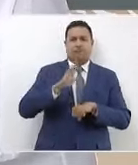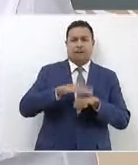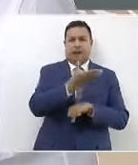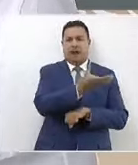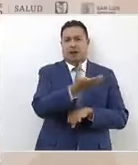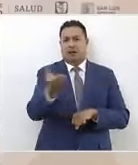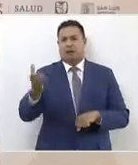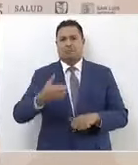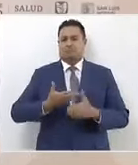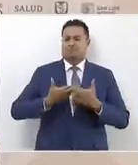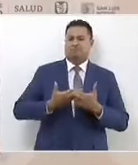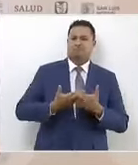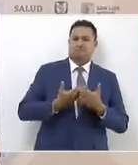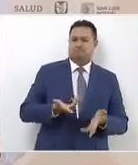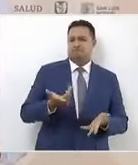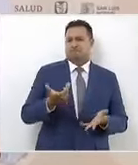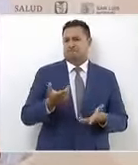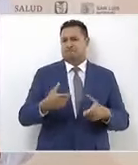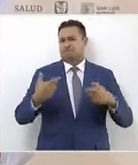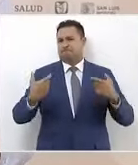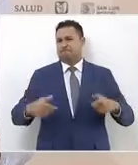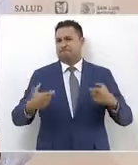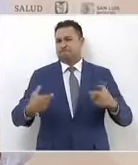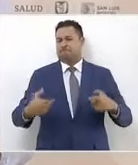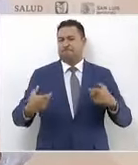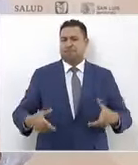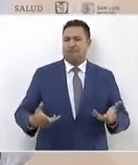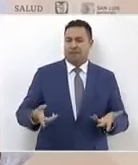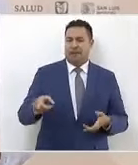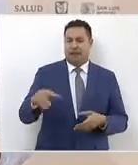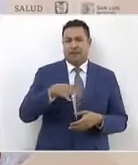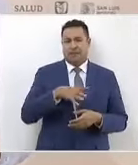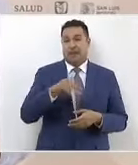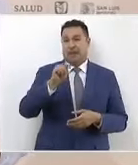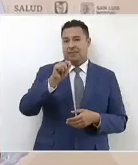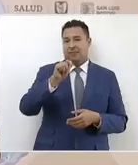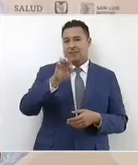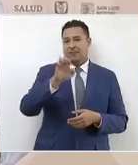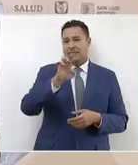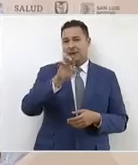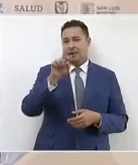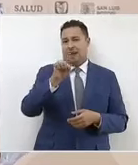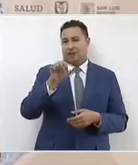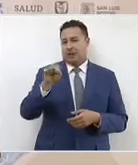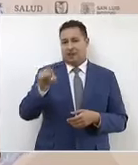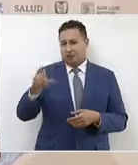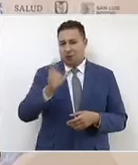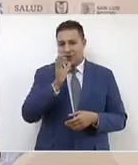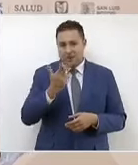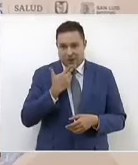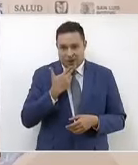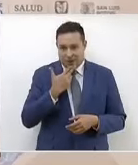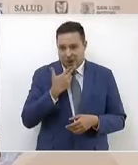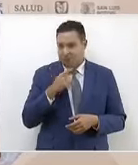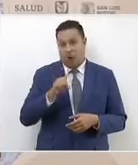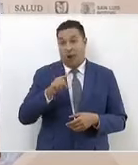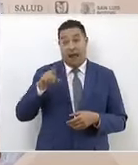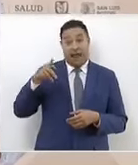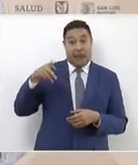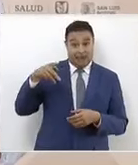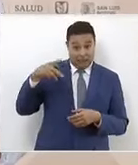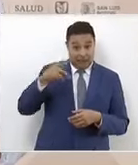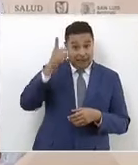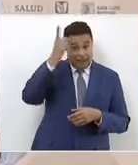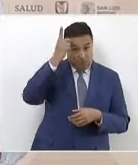grande de Chihuahua, por eso se decía que Terrazas no era de Chihuahua, sino Chihuahua era de